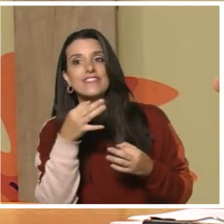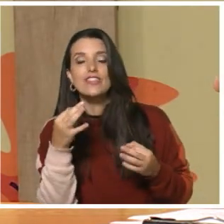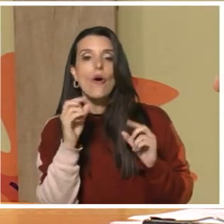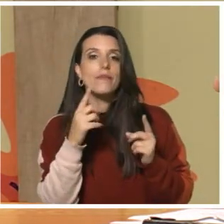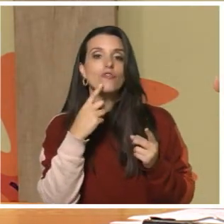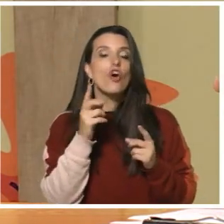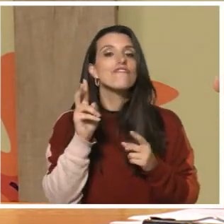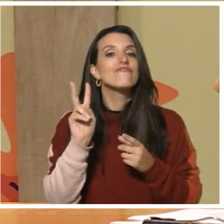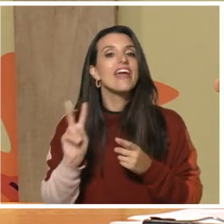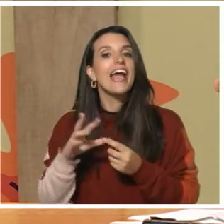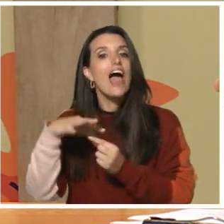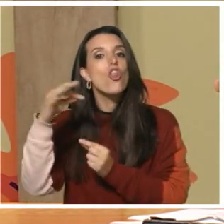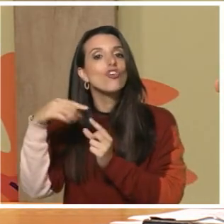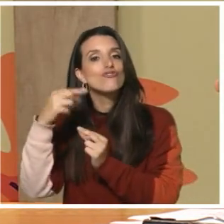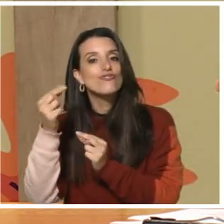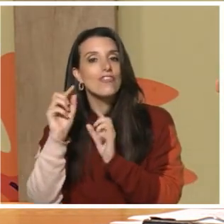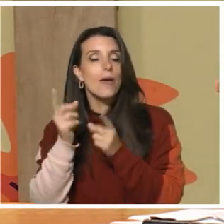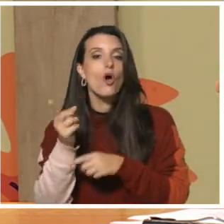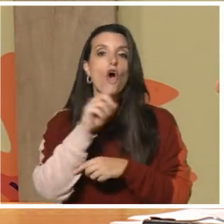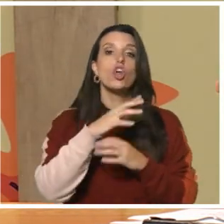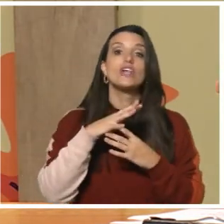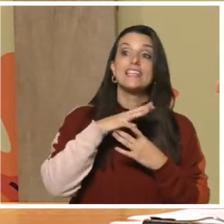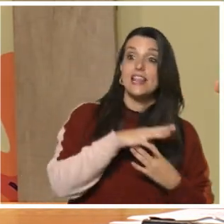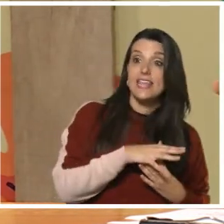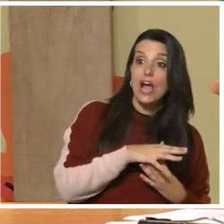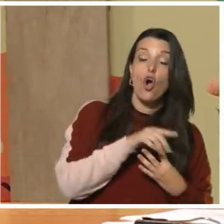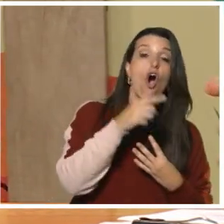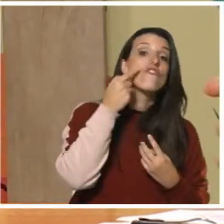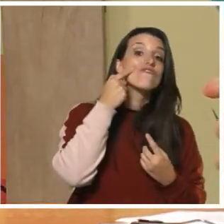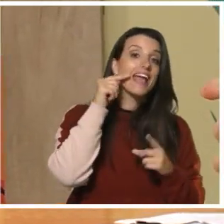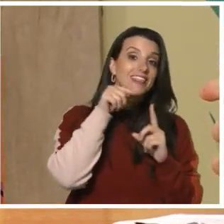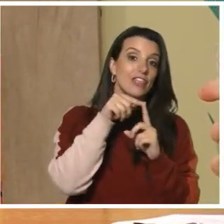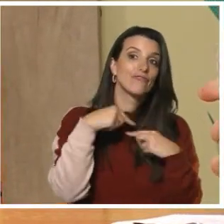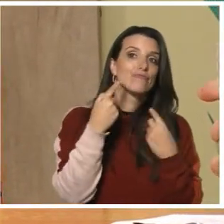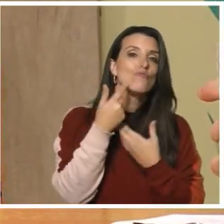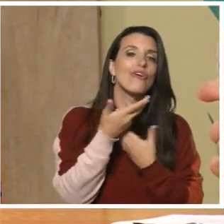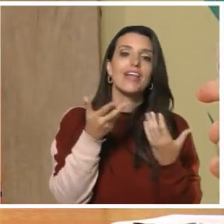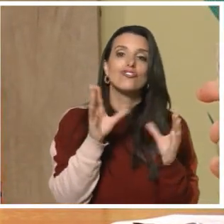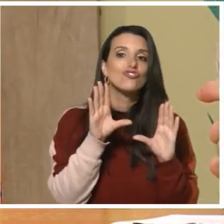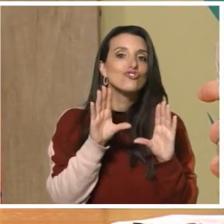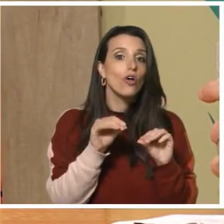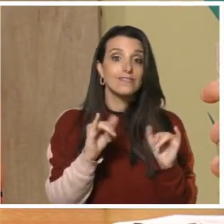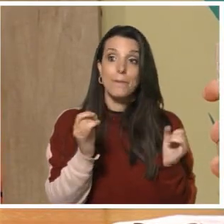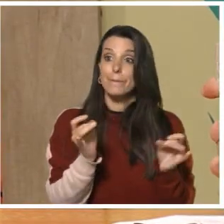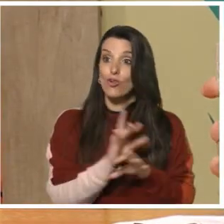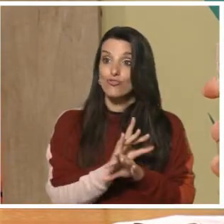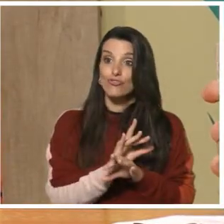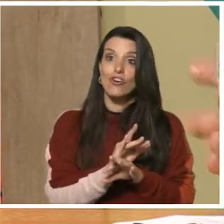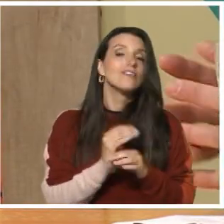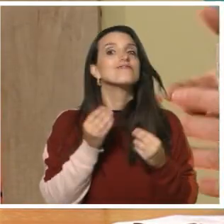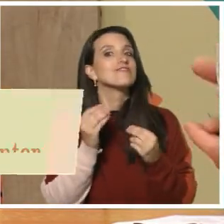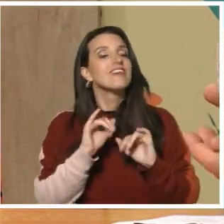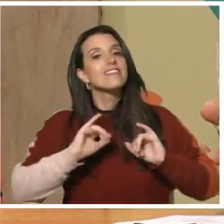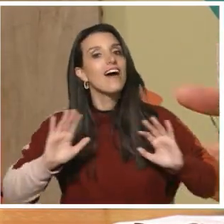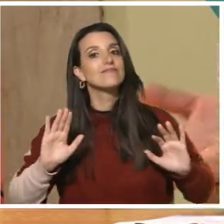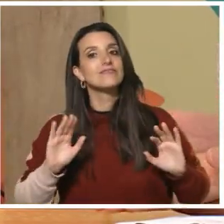para veganos, uh-huh. Tenemos una parte para celíacos, que eso era el objetivo de demostrar todo eso que ya está. Ya claro. No se viene, ya